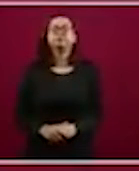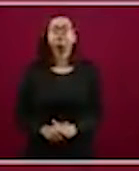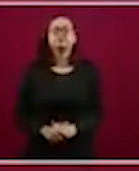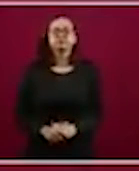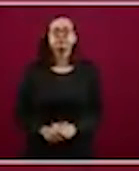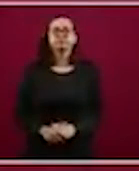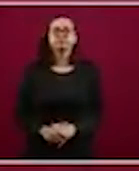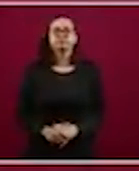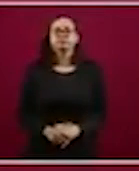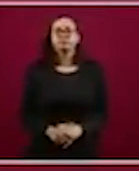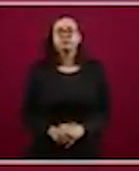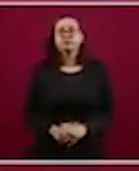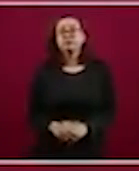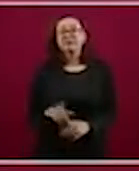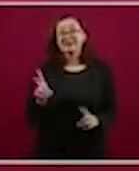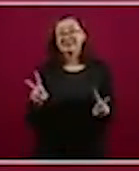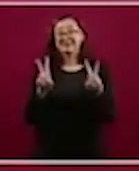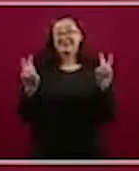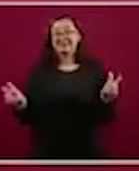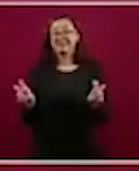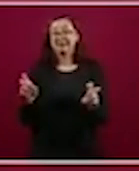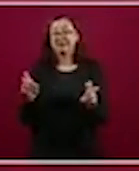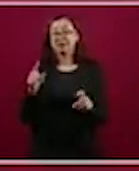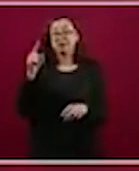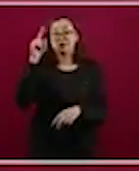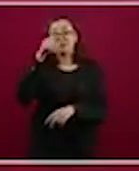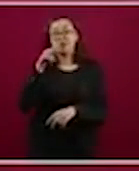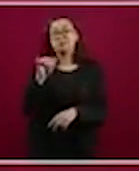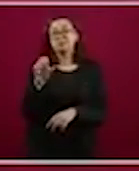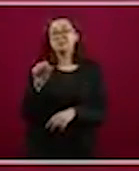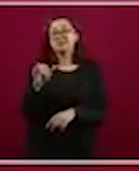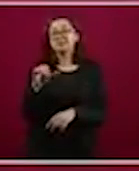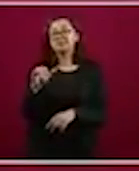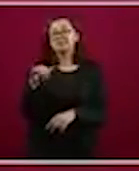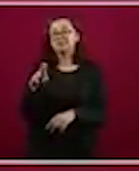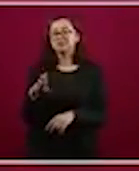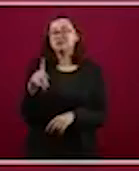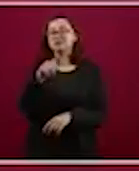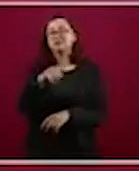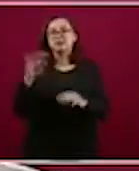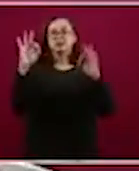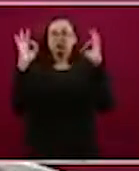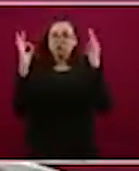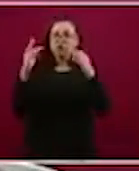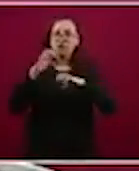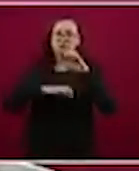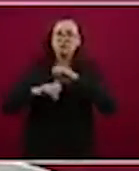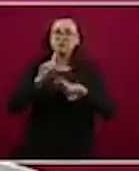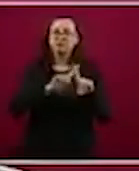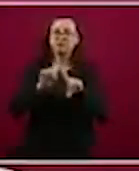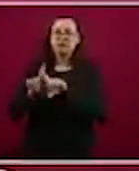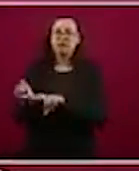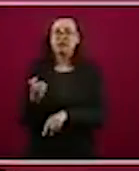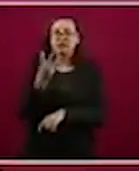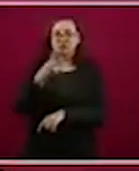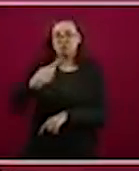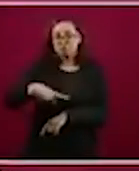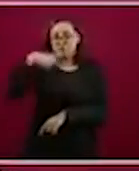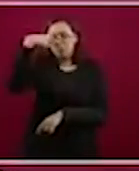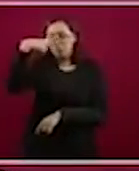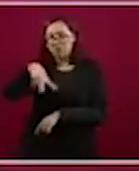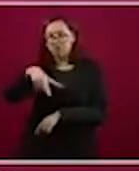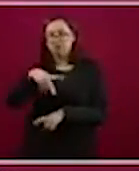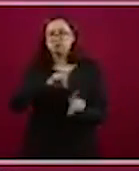el secretario de relaciones exteriores- marcelo ebrard informó que hasta el momento hay 35 países 5 agencias de cooperación